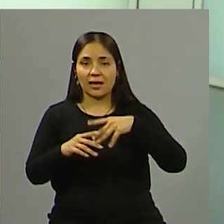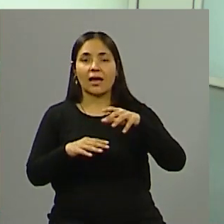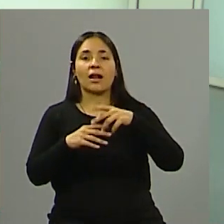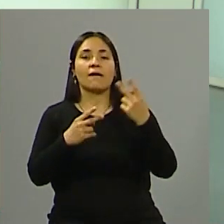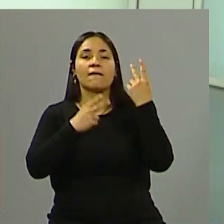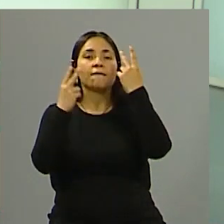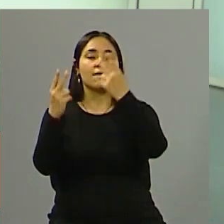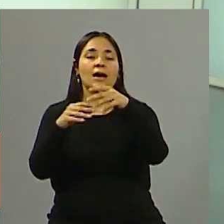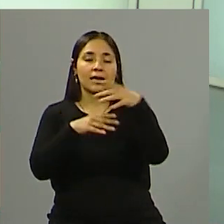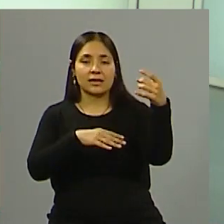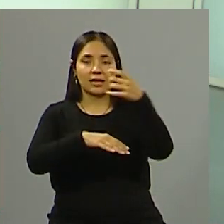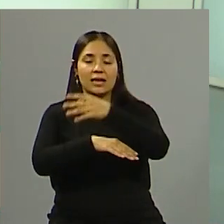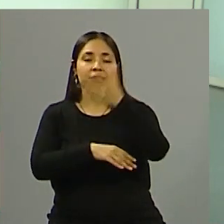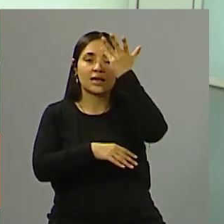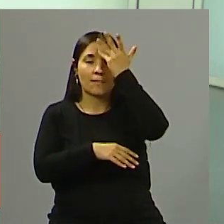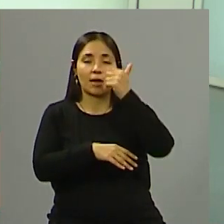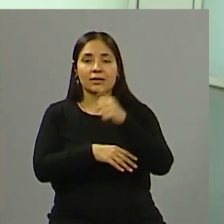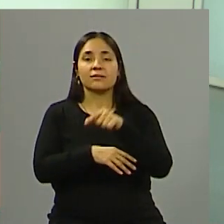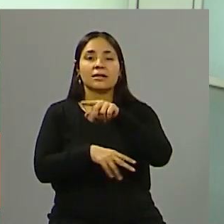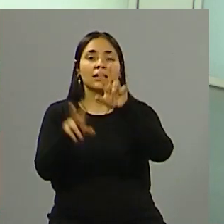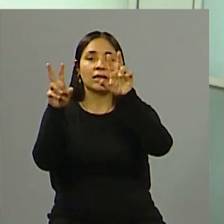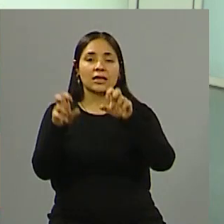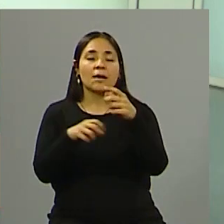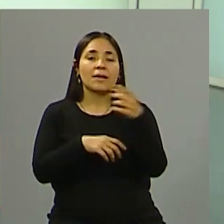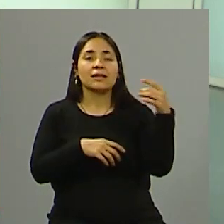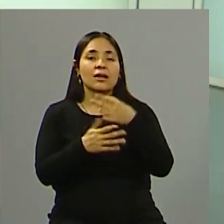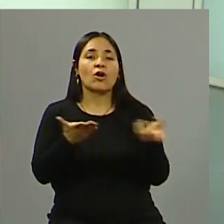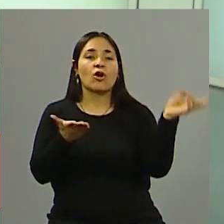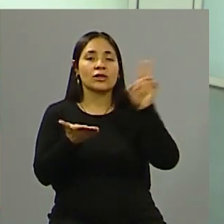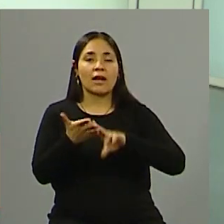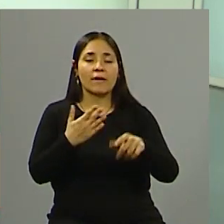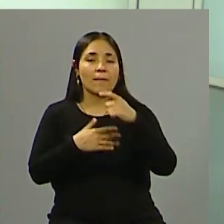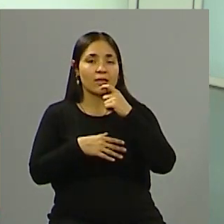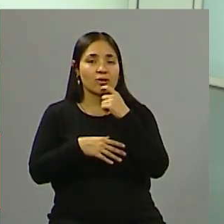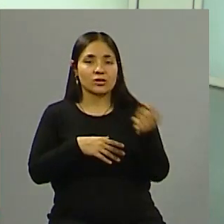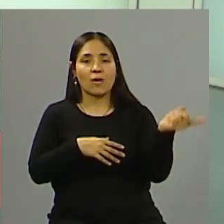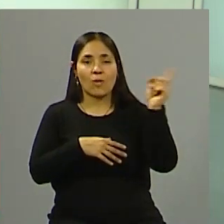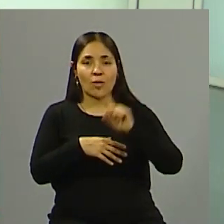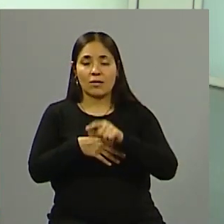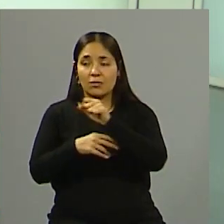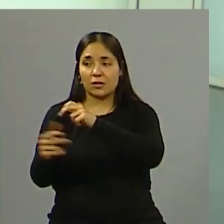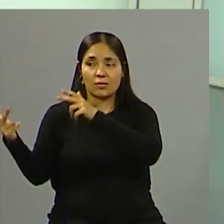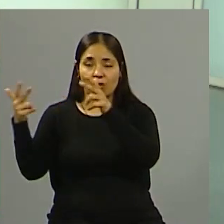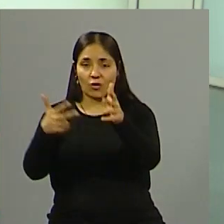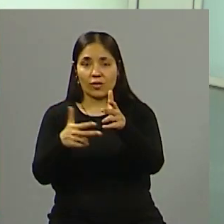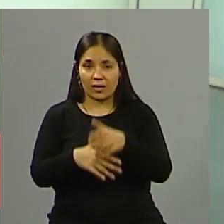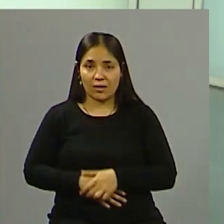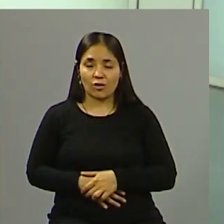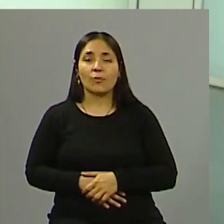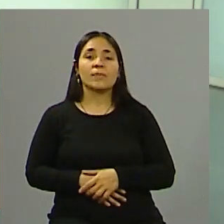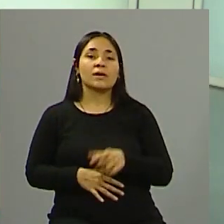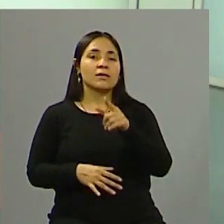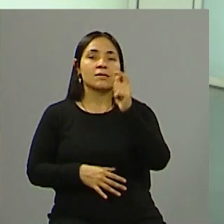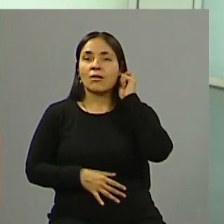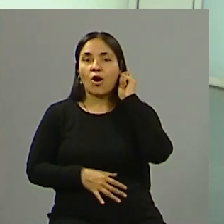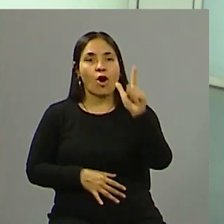de larga distancia, hablando de la vuelta del tren a la provincia de Mendoza. Bueno, lo decía él, lo decimos nosotros, es realmente un